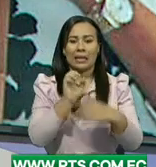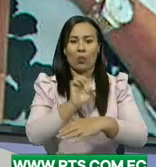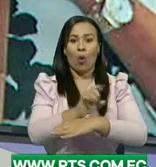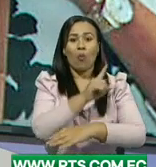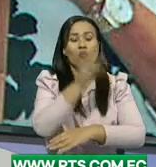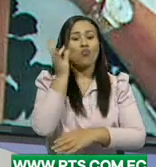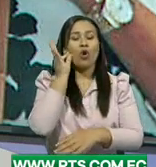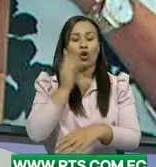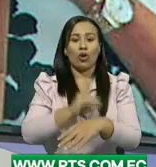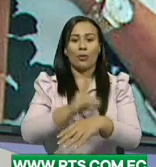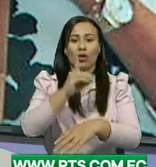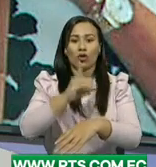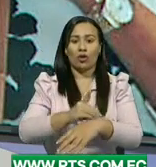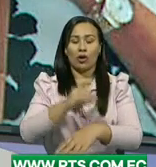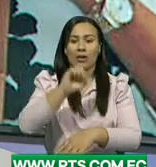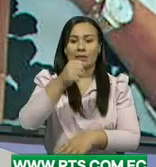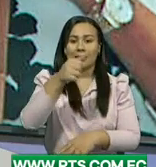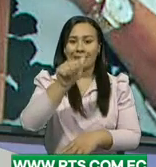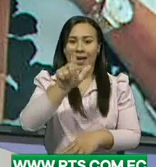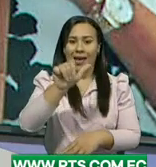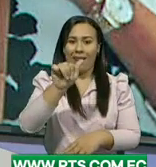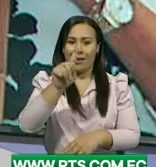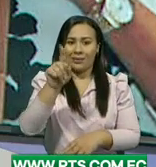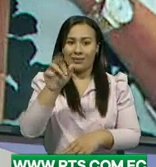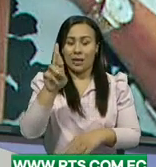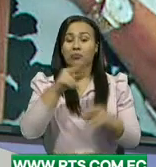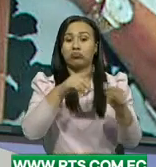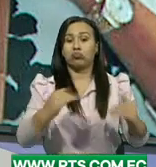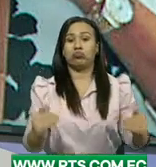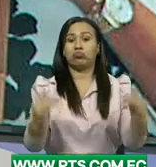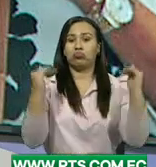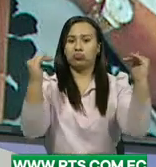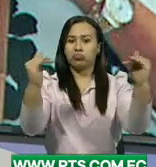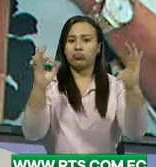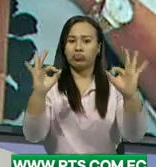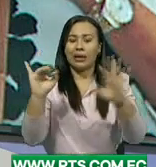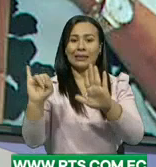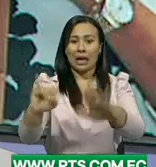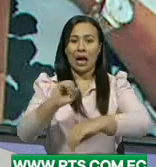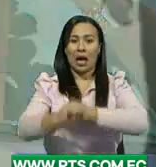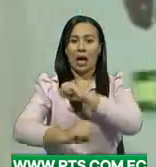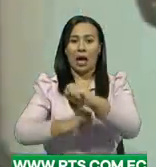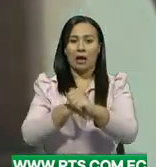doctora Salazar deberá cumplir con esta función los próximos 6 años.